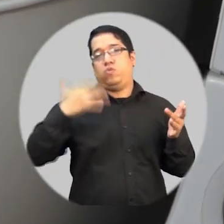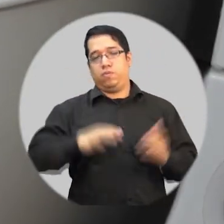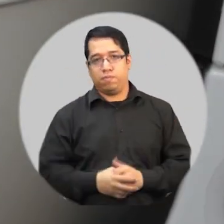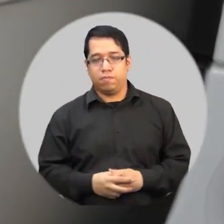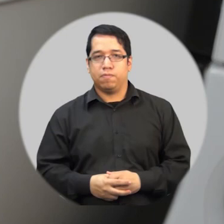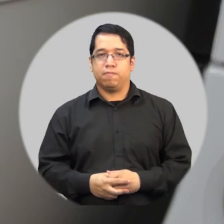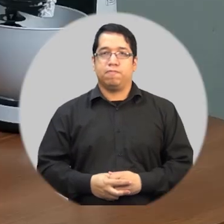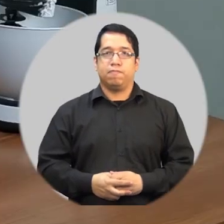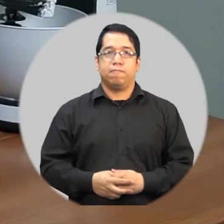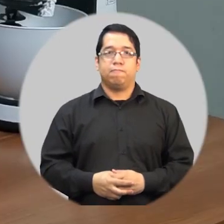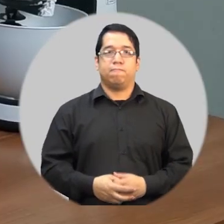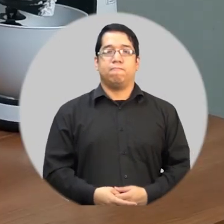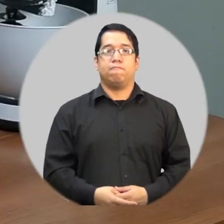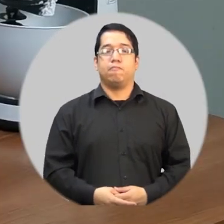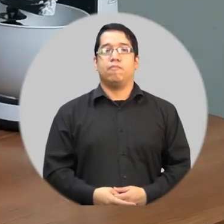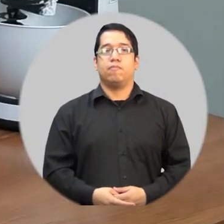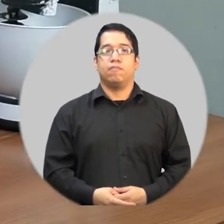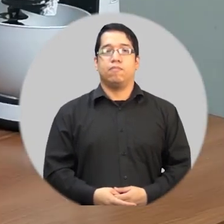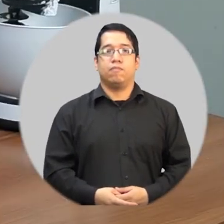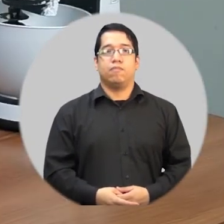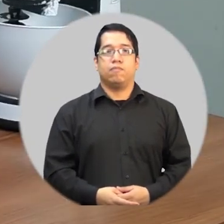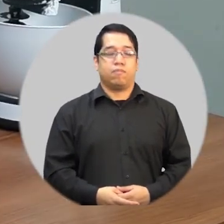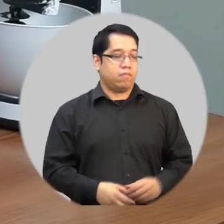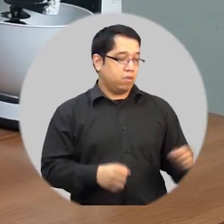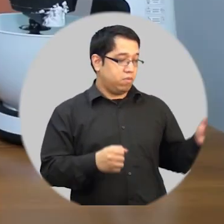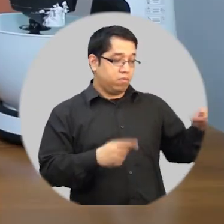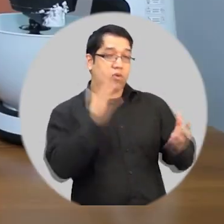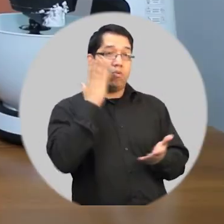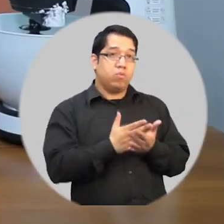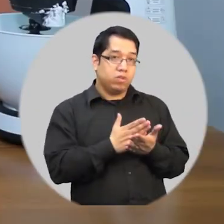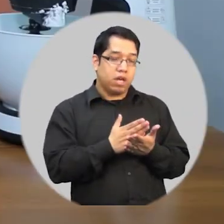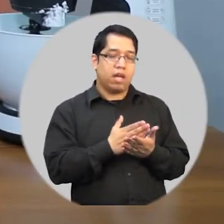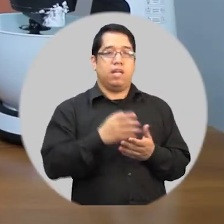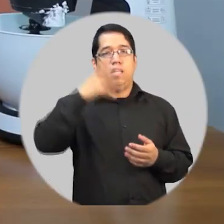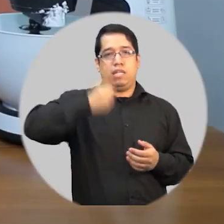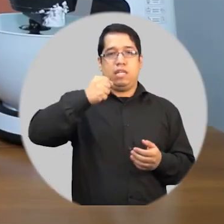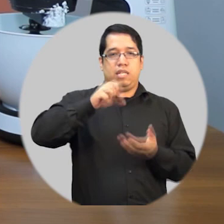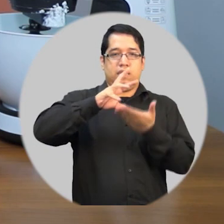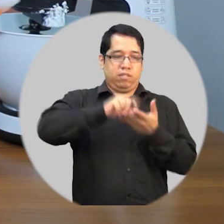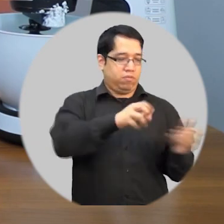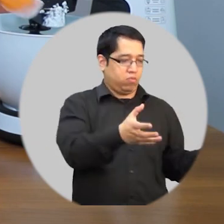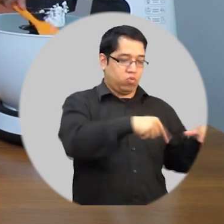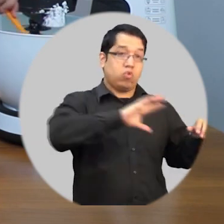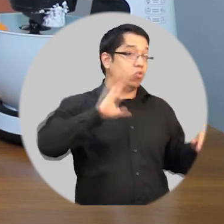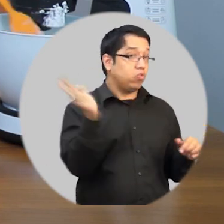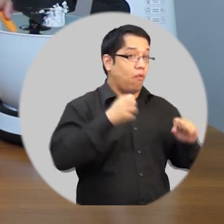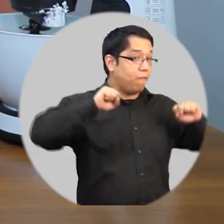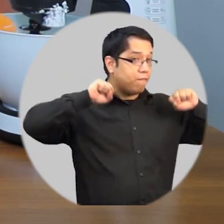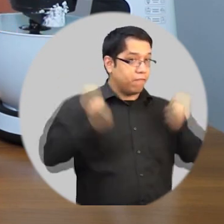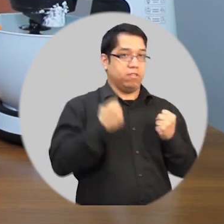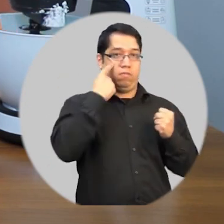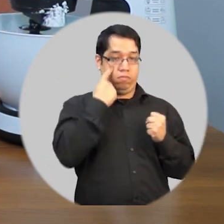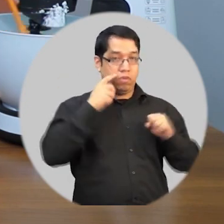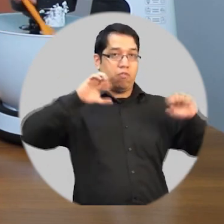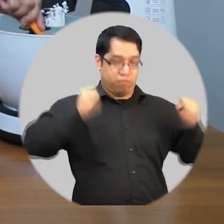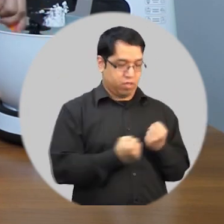Bueno, ponemos. Y último, nuestra leche condensada. todo bien frío.